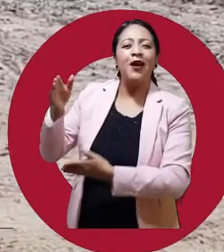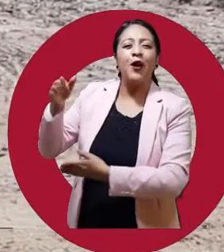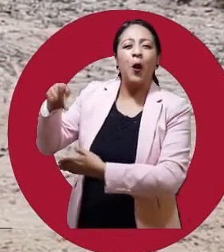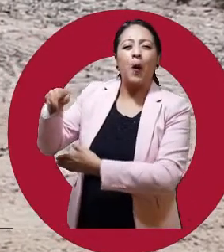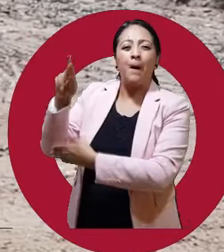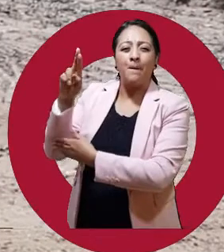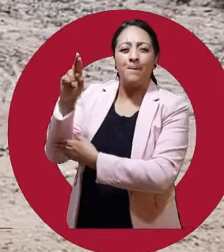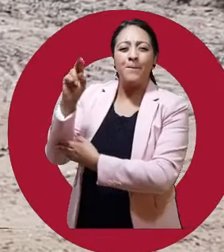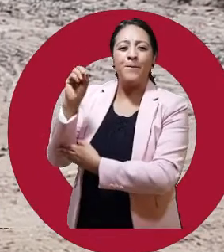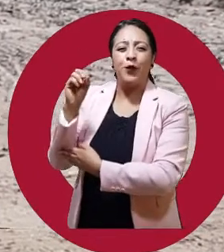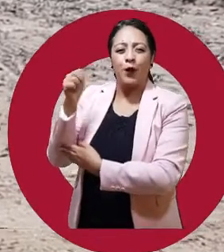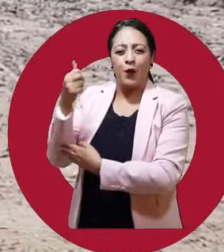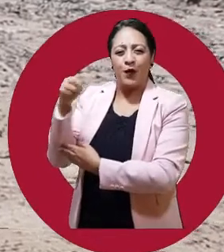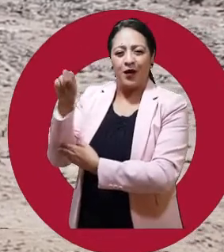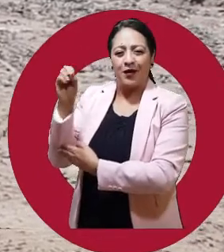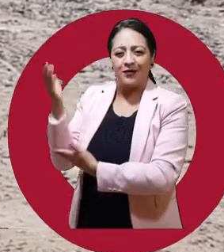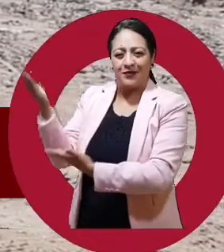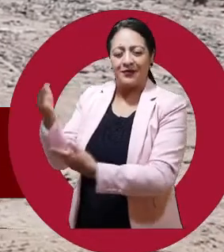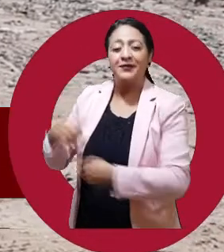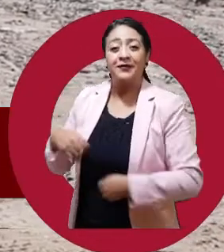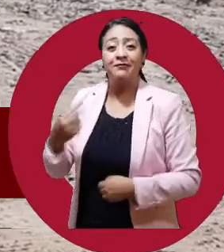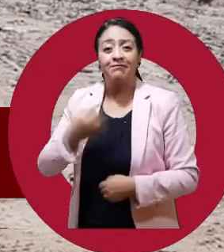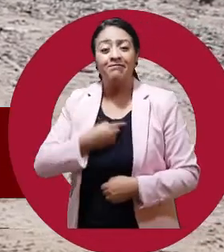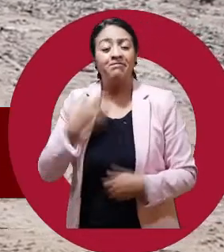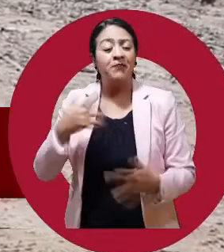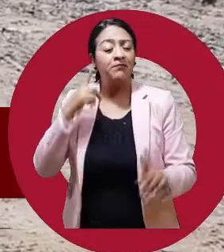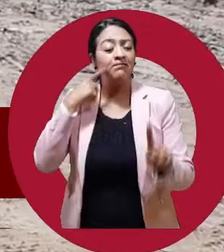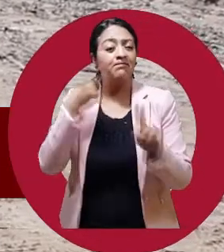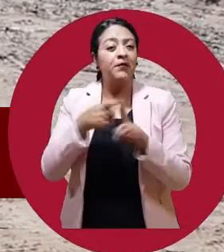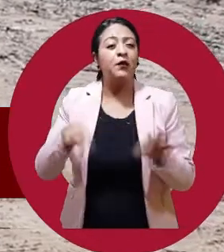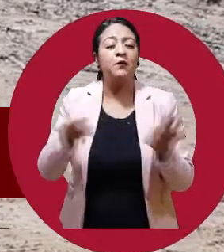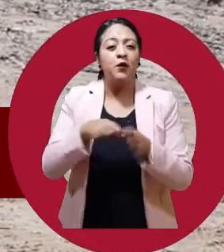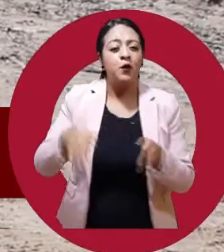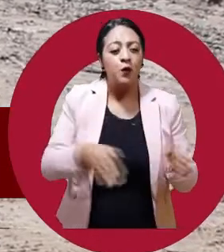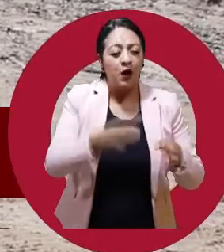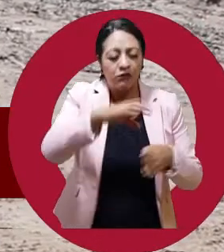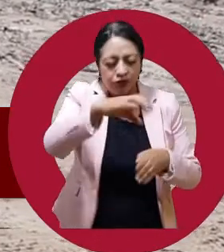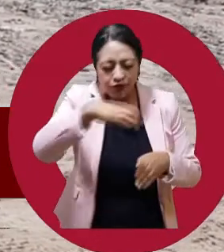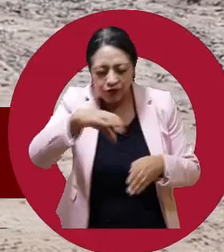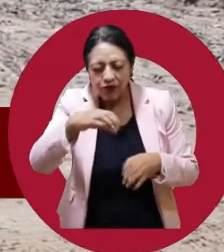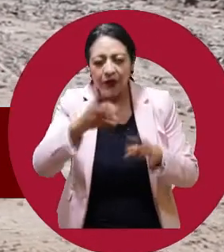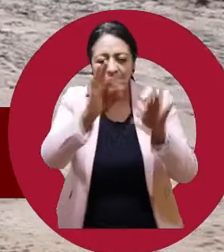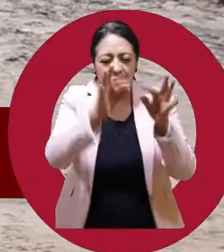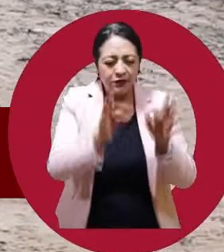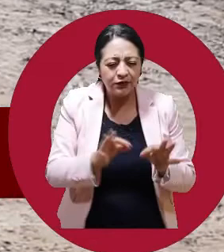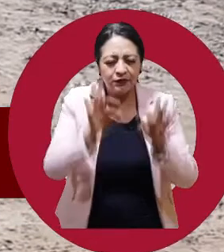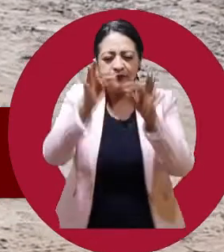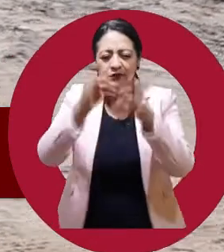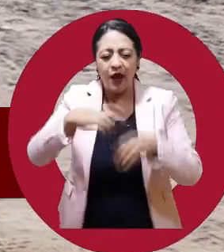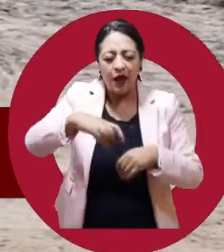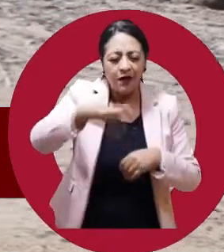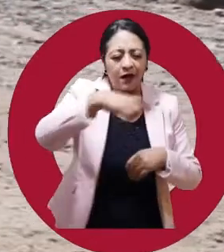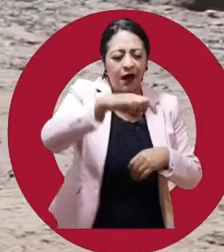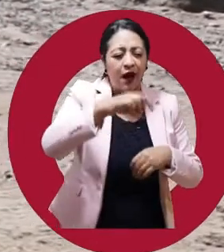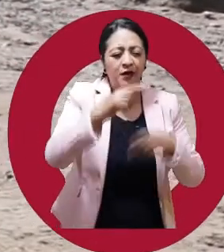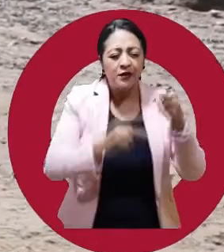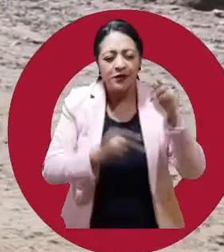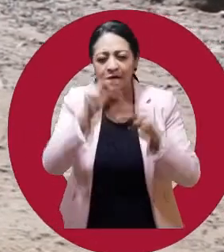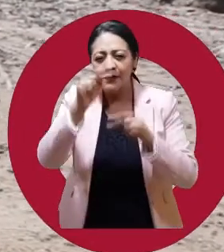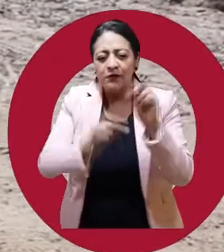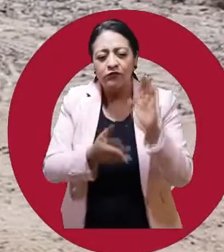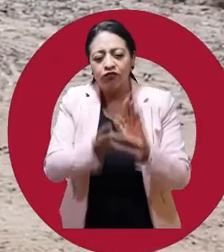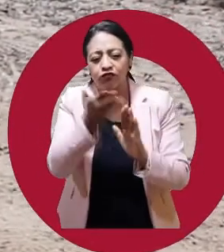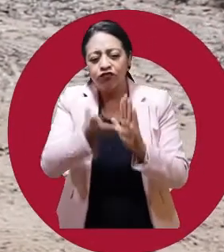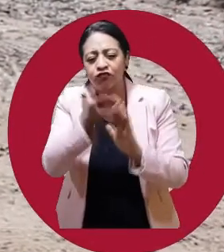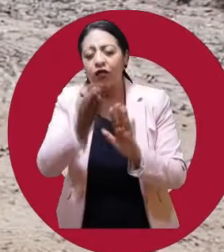contratista. Se tiene contemplado, como les comentaba, hacer el adoquinado, aceras, bordillos. Y